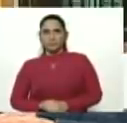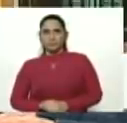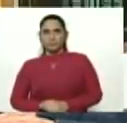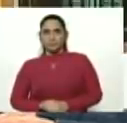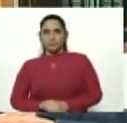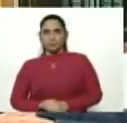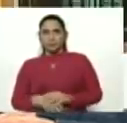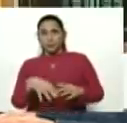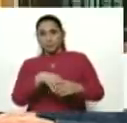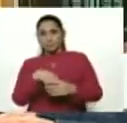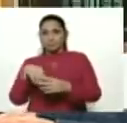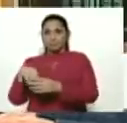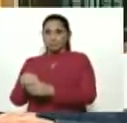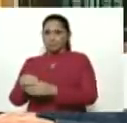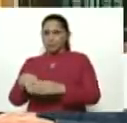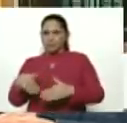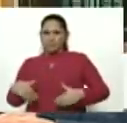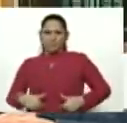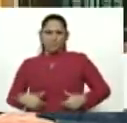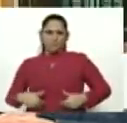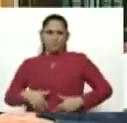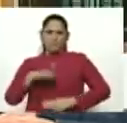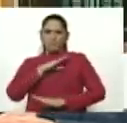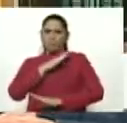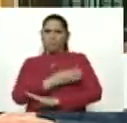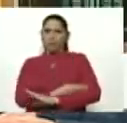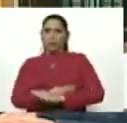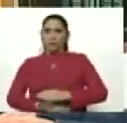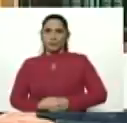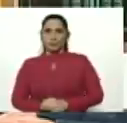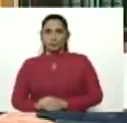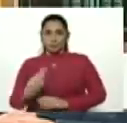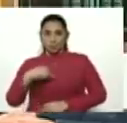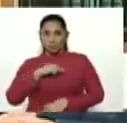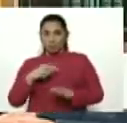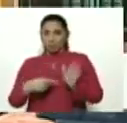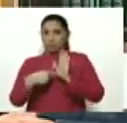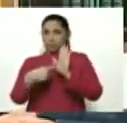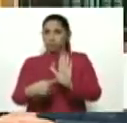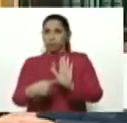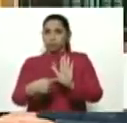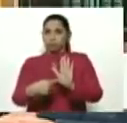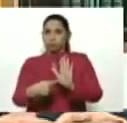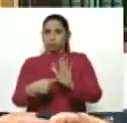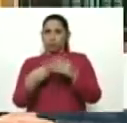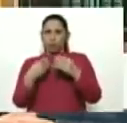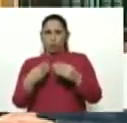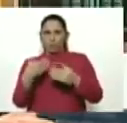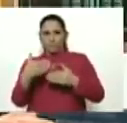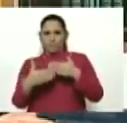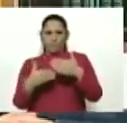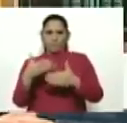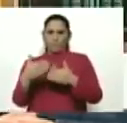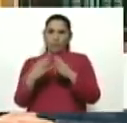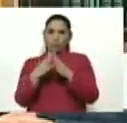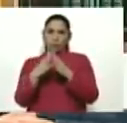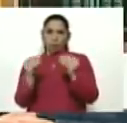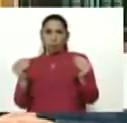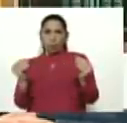Una cuarentena intensa. Nosotros hemos mostrado la evolución de todos los meses.